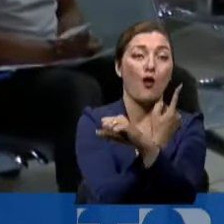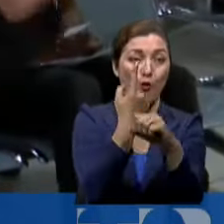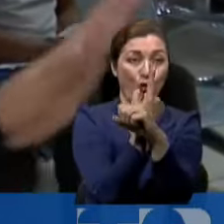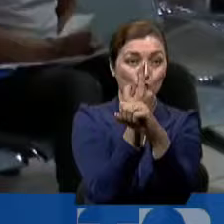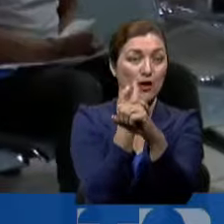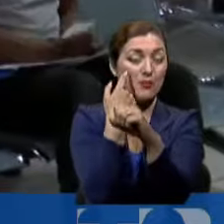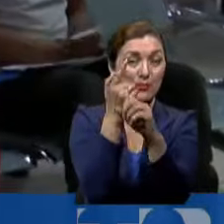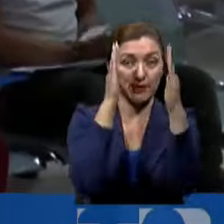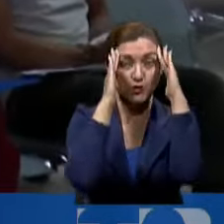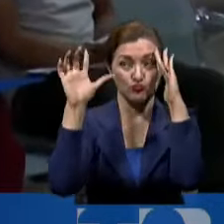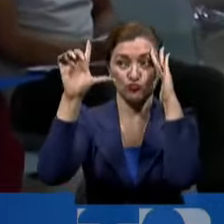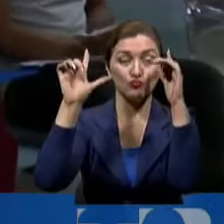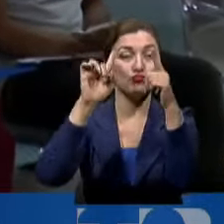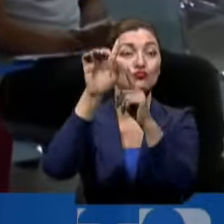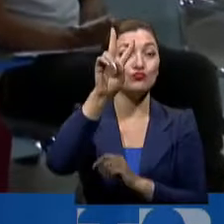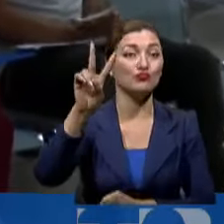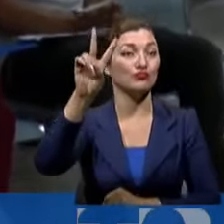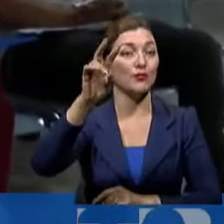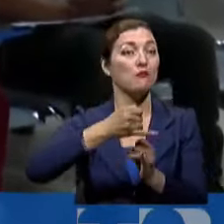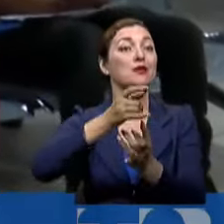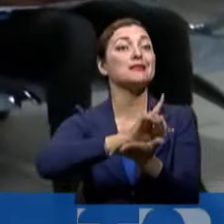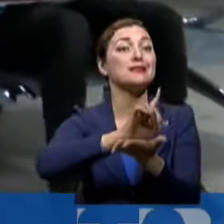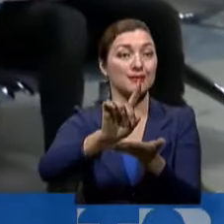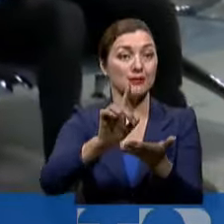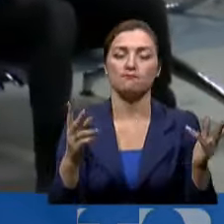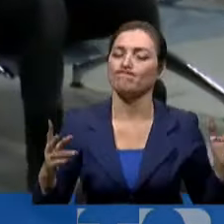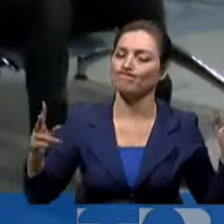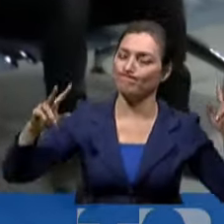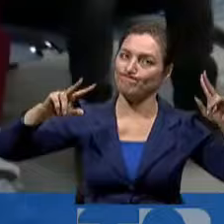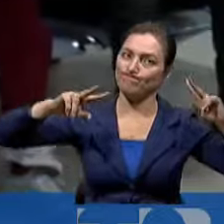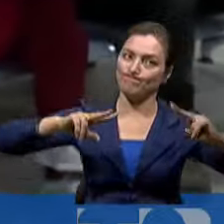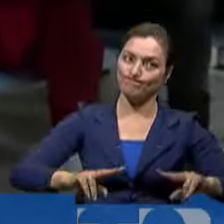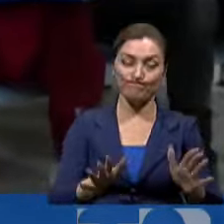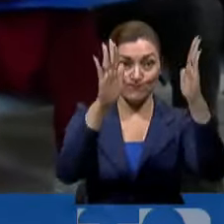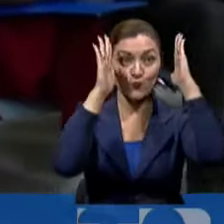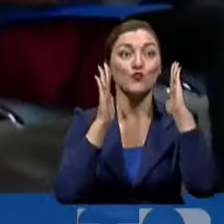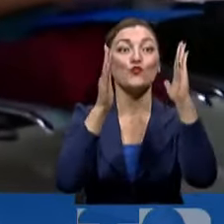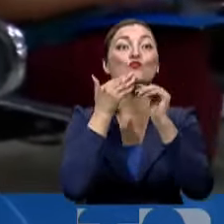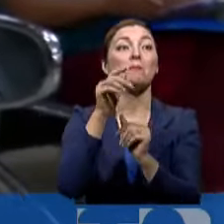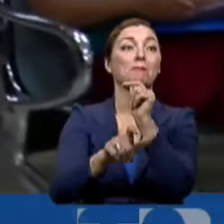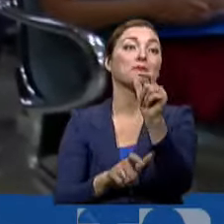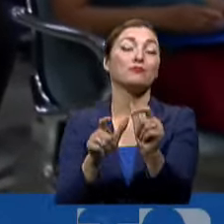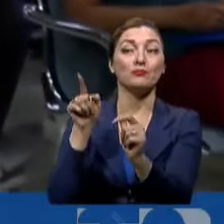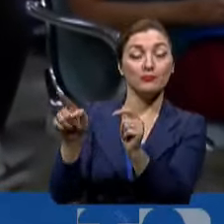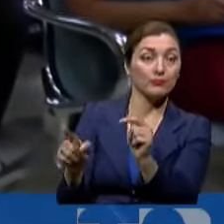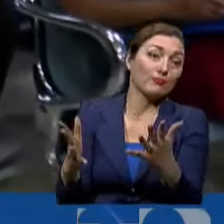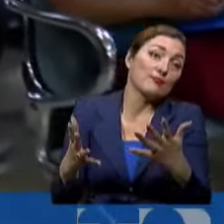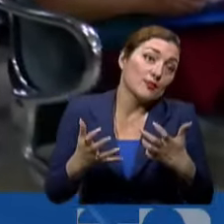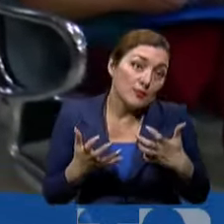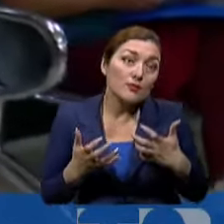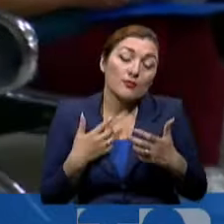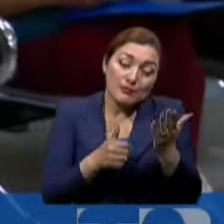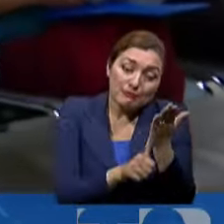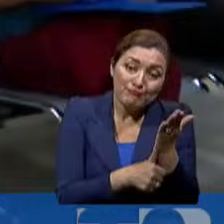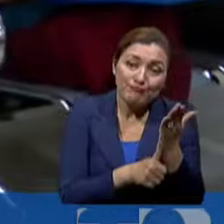cliente de lunes a viernes. Sin embargo, en los fines de semana también se brindará atención para aquellas personas que deseen sacar